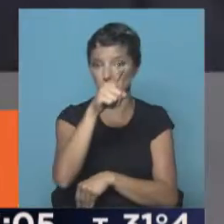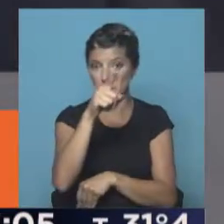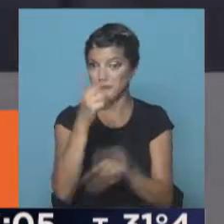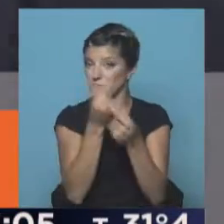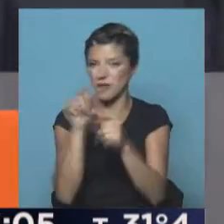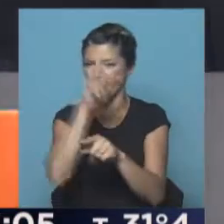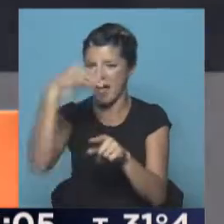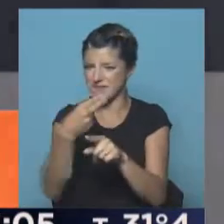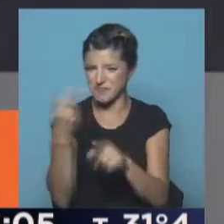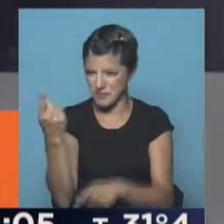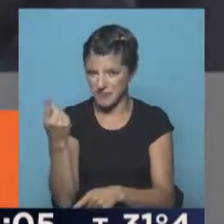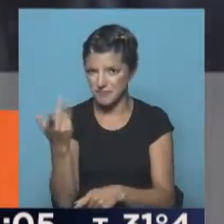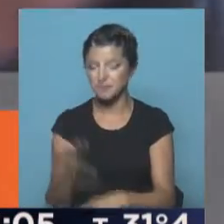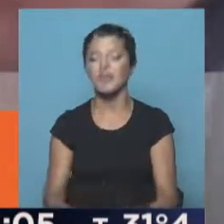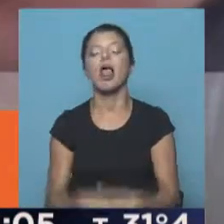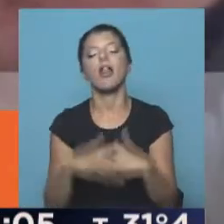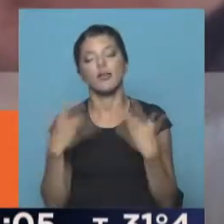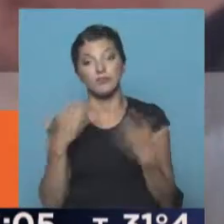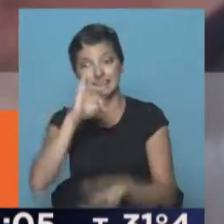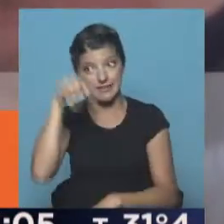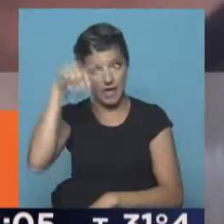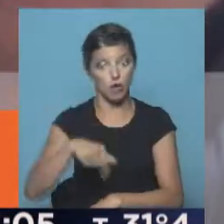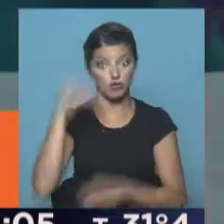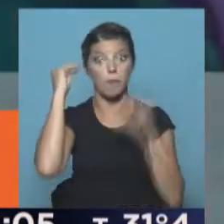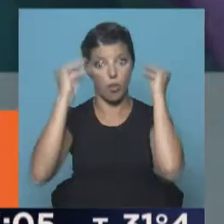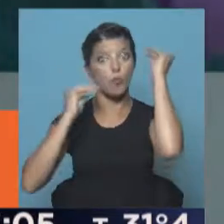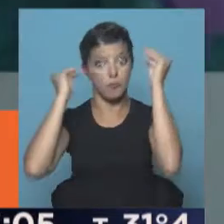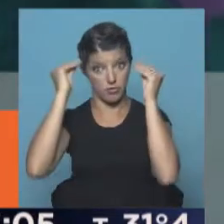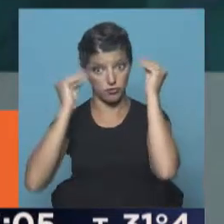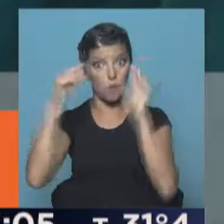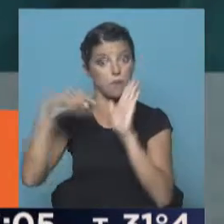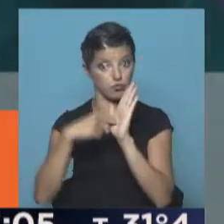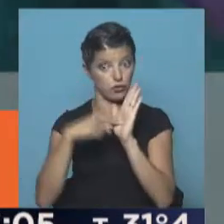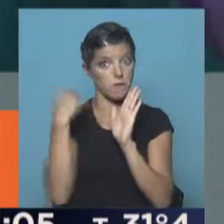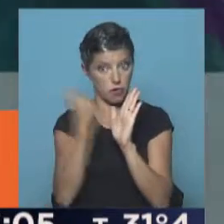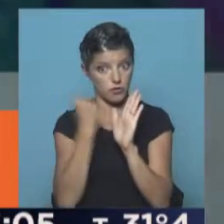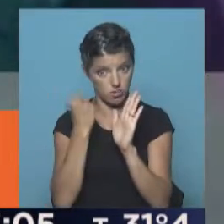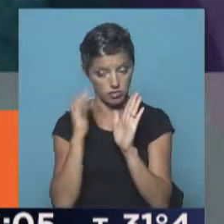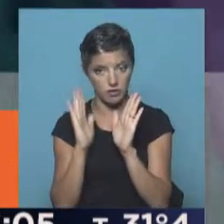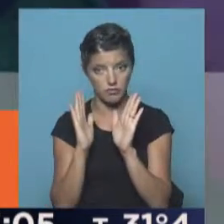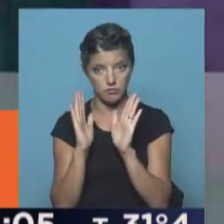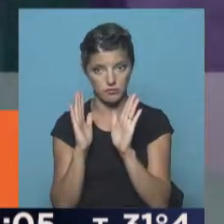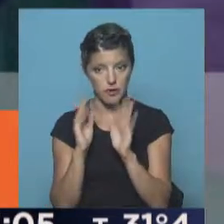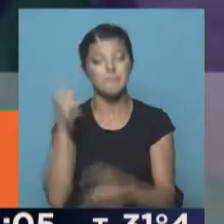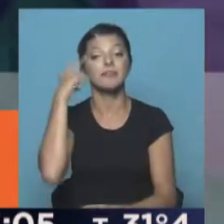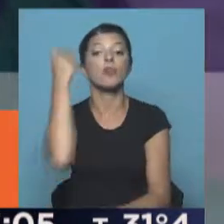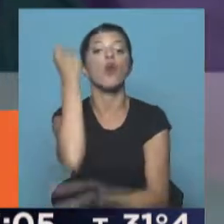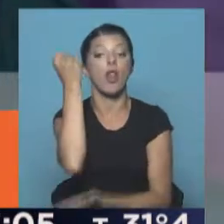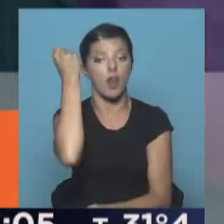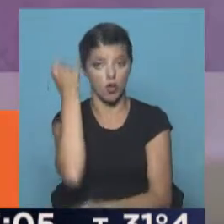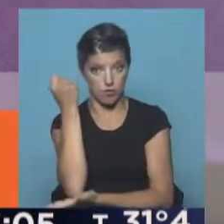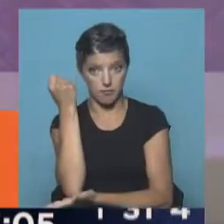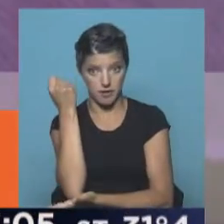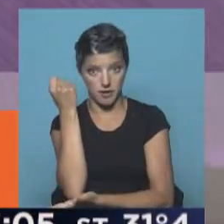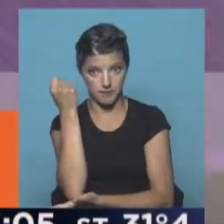común europeo. Así que sí, es un punto neurálgico, y desde el punto de vista económico lo que está pasando